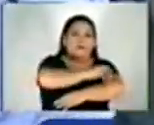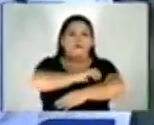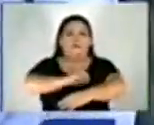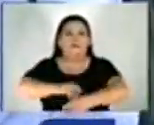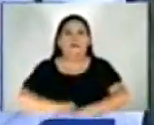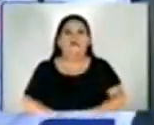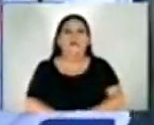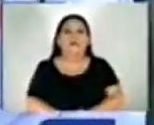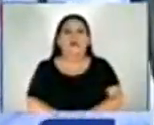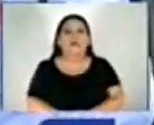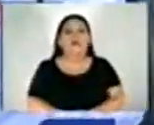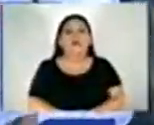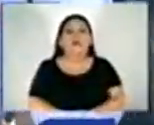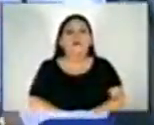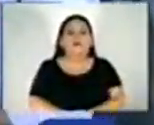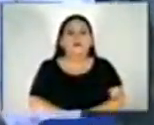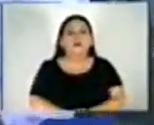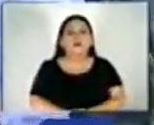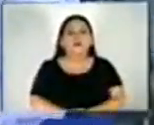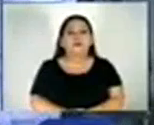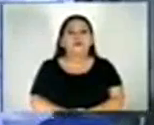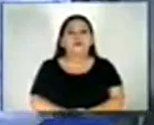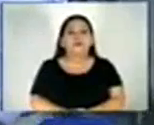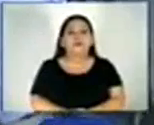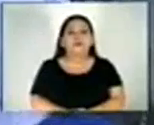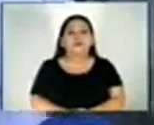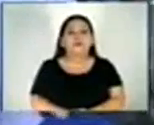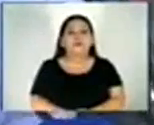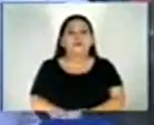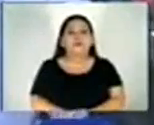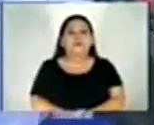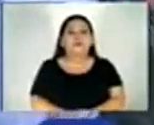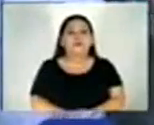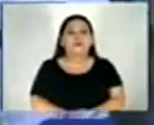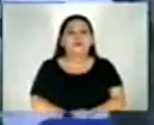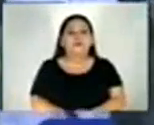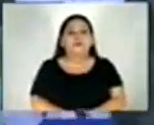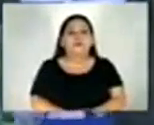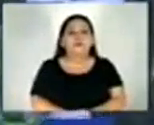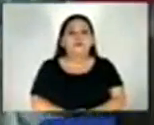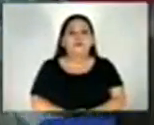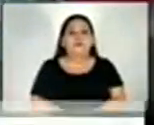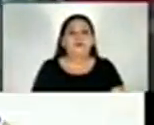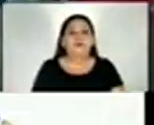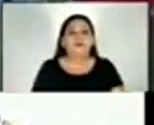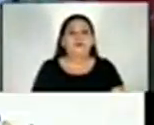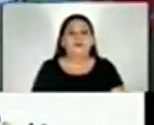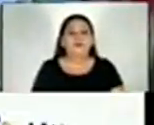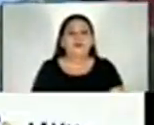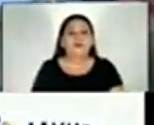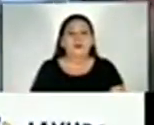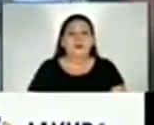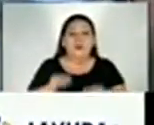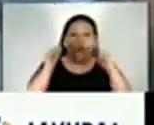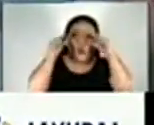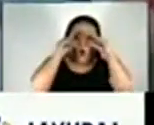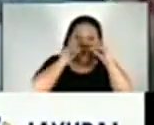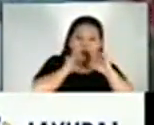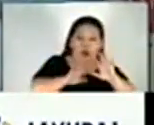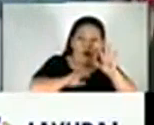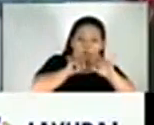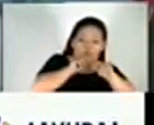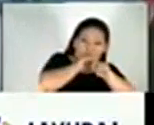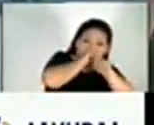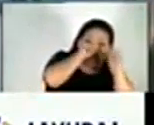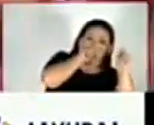El pepino, va a llevar ese bolón. Pepino, limón. Gracias, corazón. Le vaya bien. Desde las 11 de la noche emprendieron